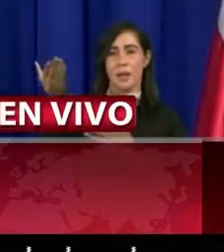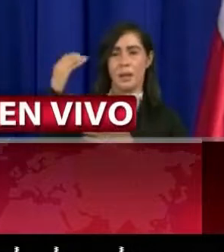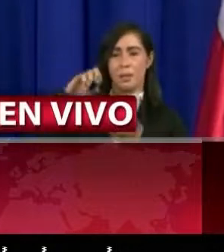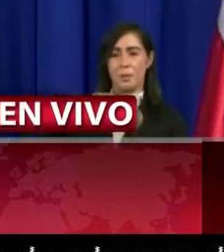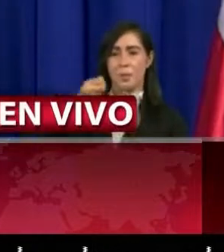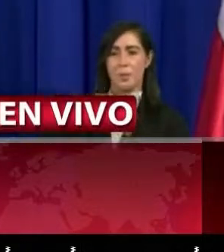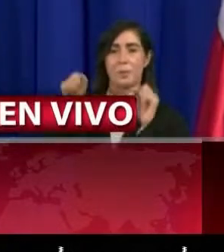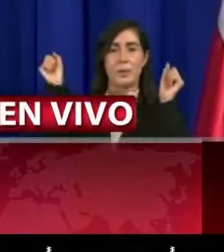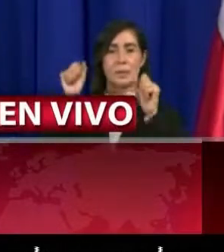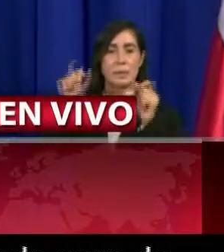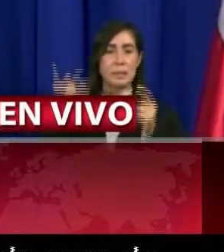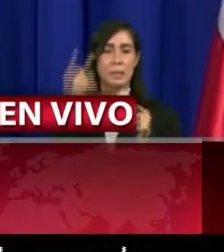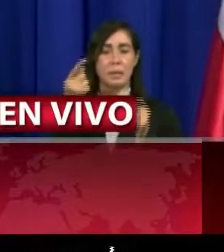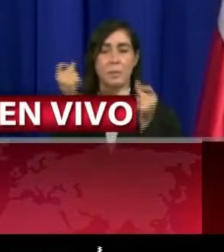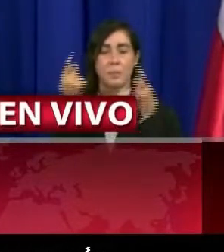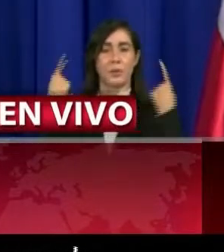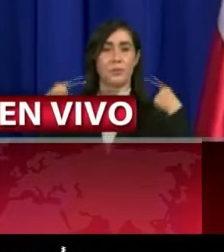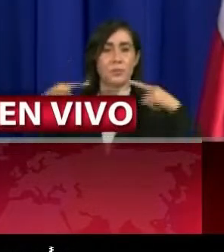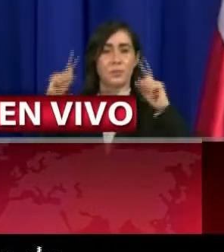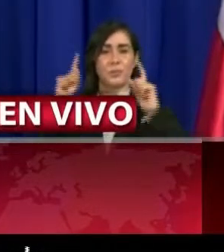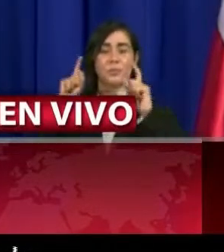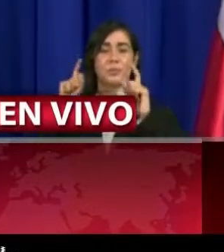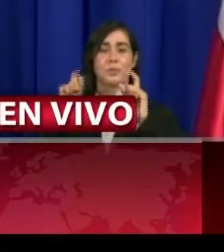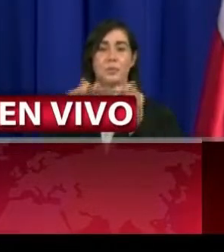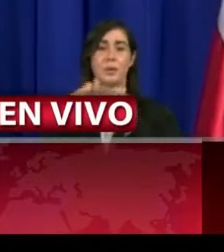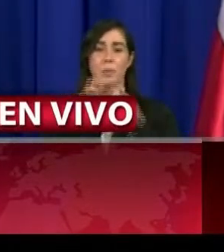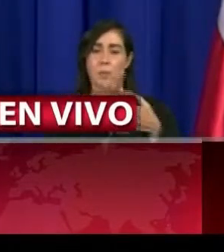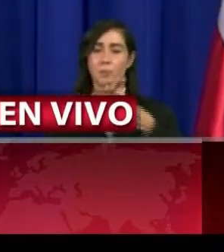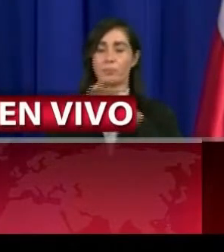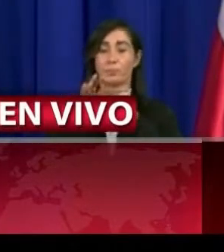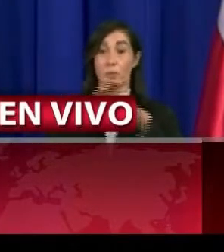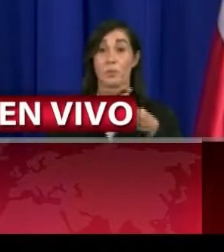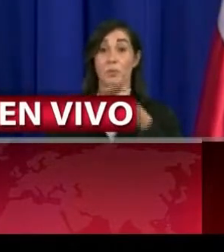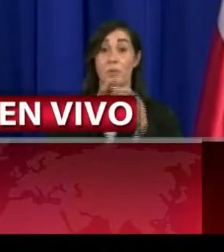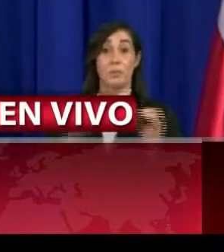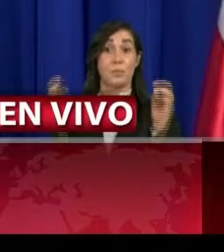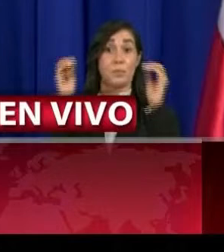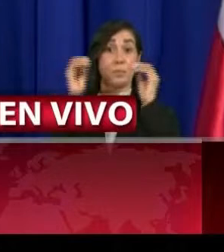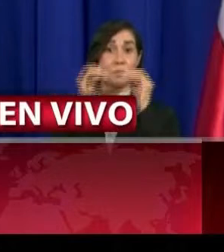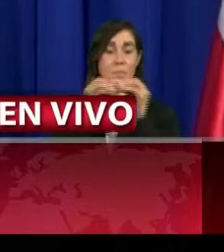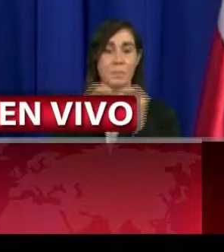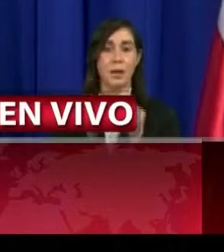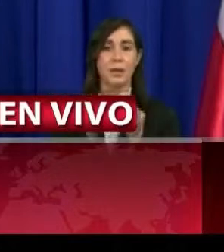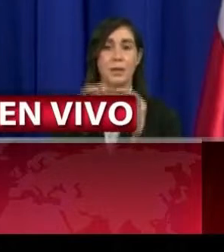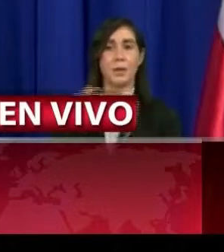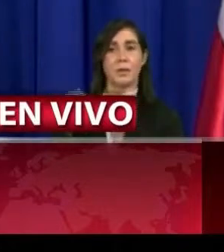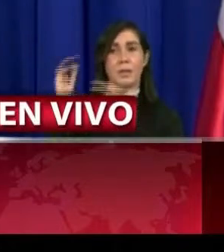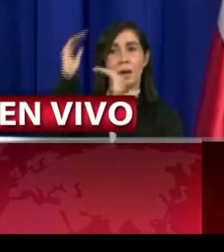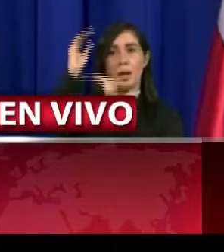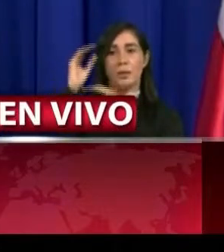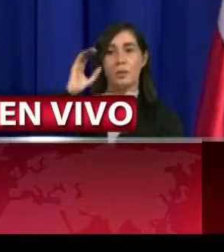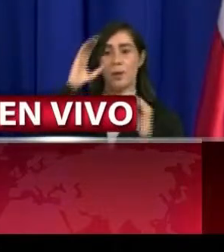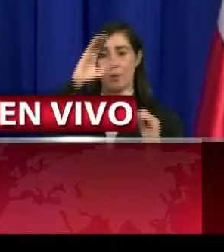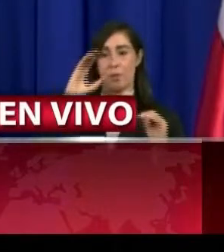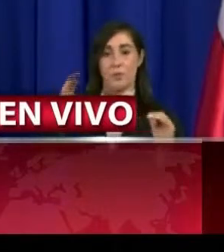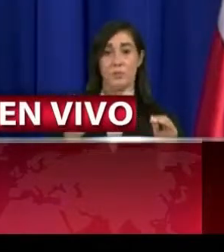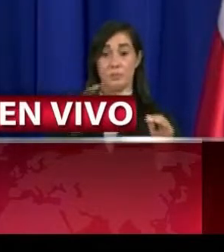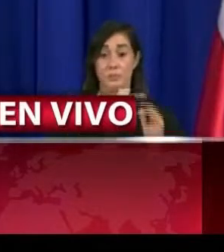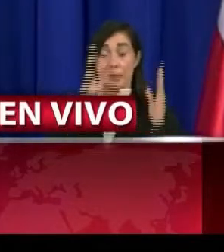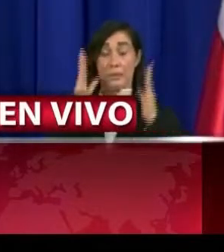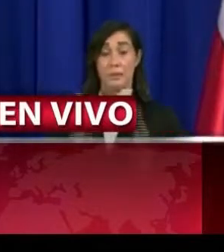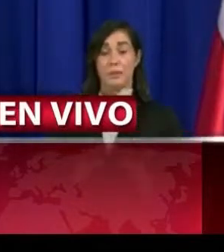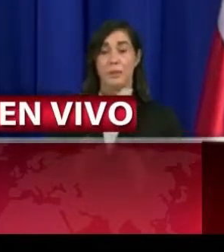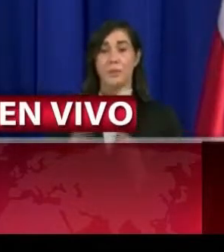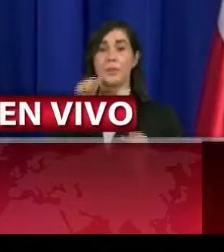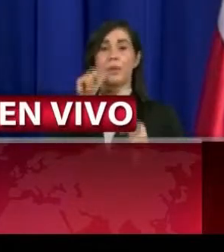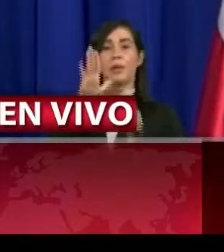nos mantenemos unidos y en sintonía con nuestros más altos valores cristianos y el compromiso